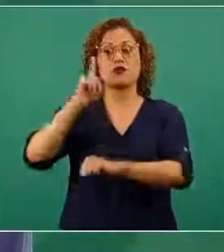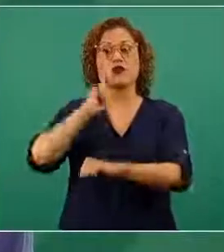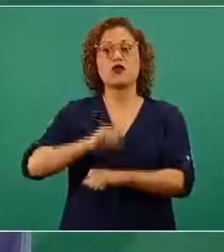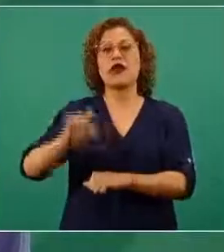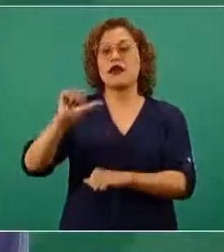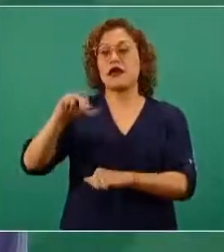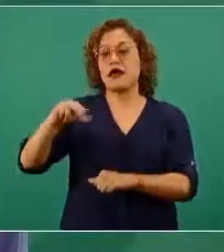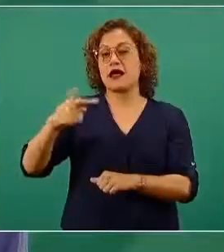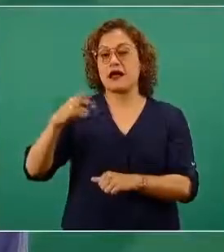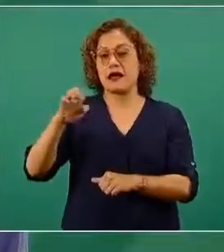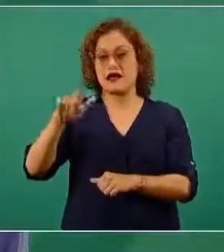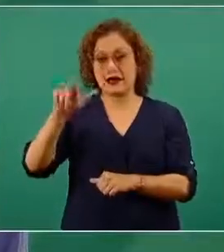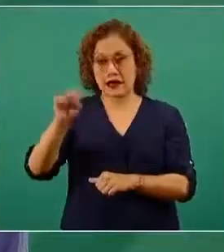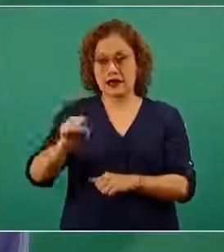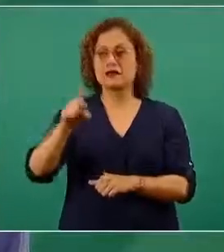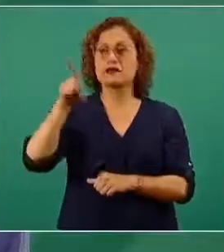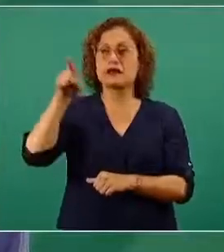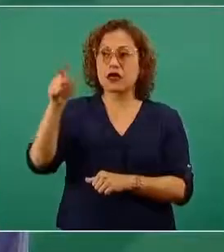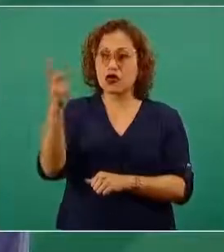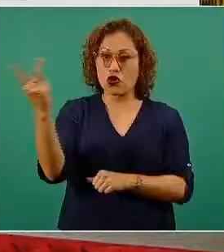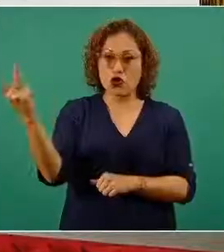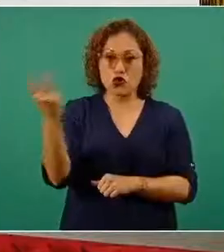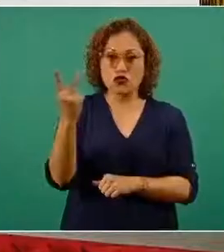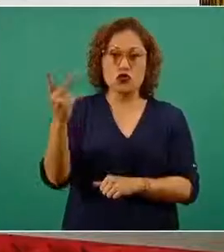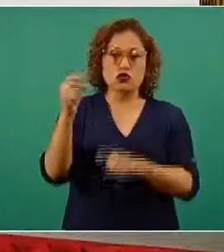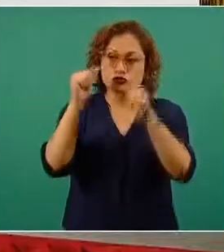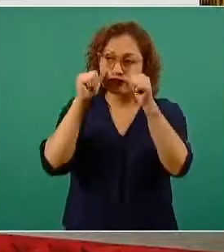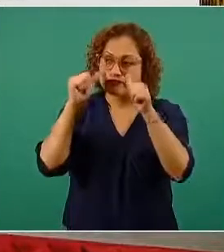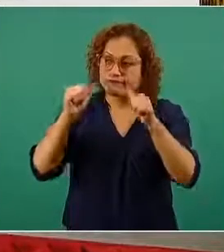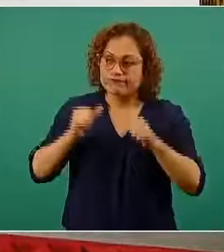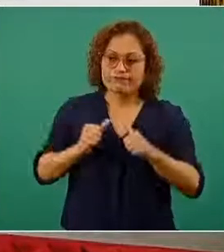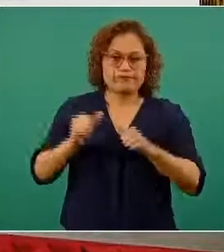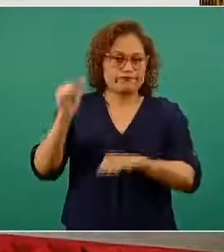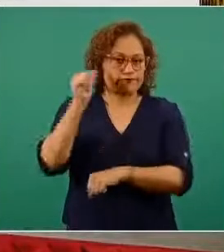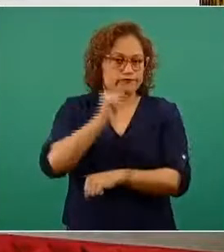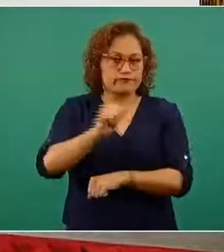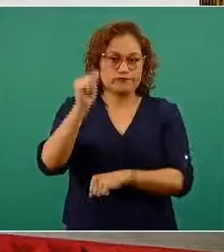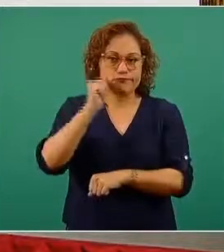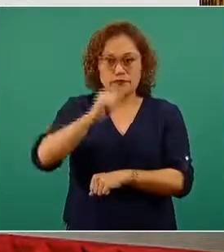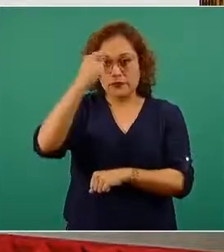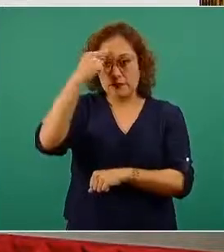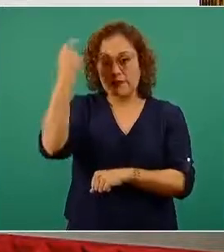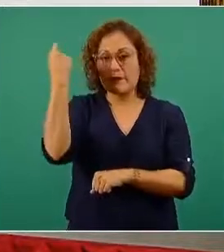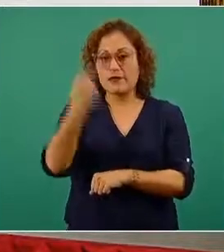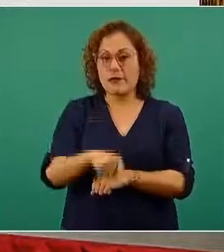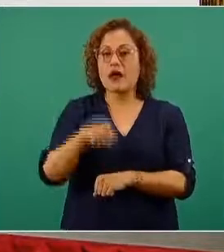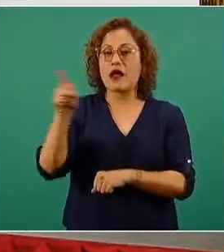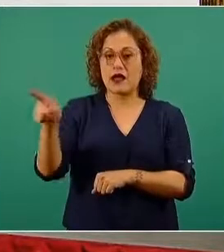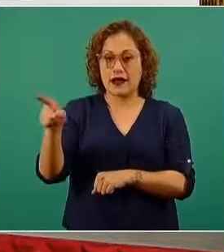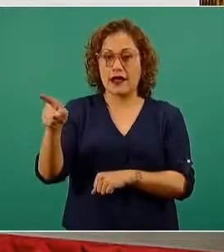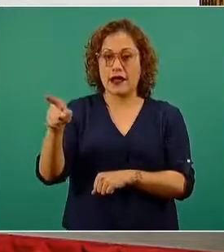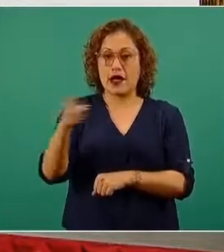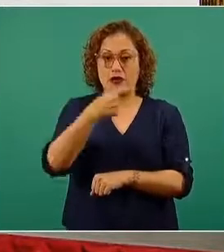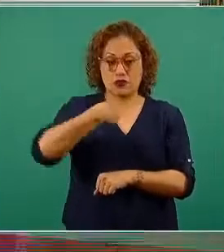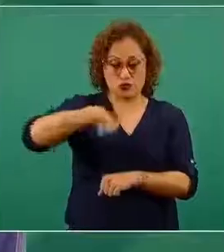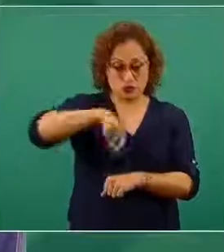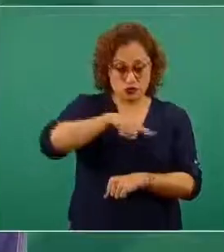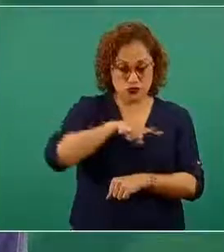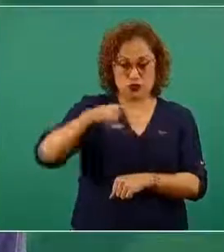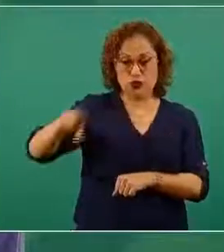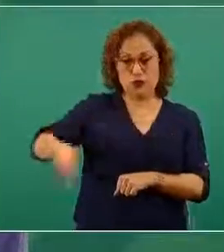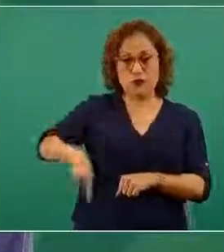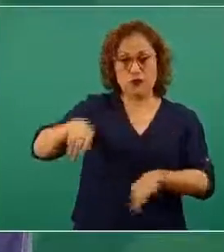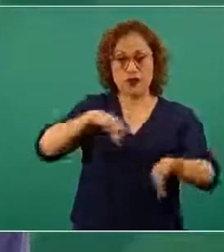han estado muy atentas y atentos a que estos sean replicadores del esfuerzo